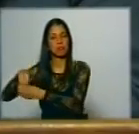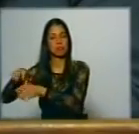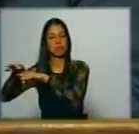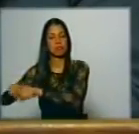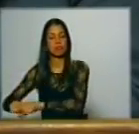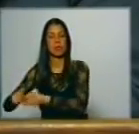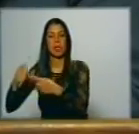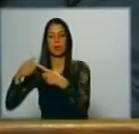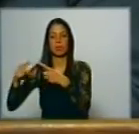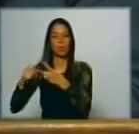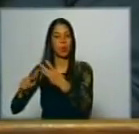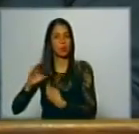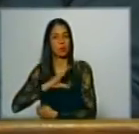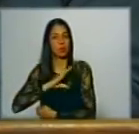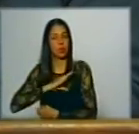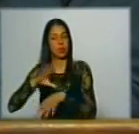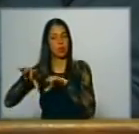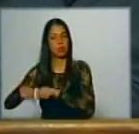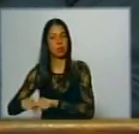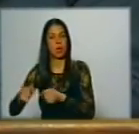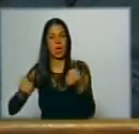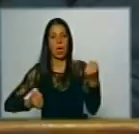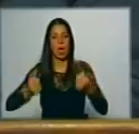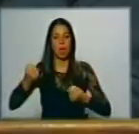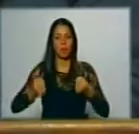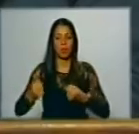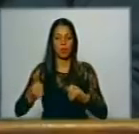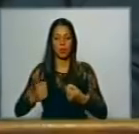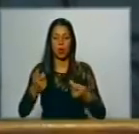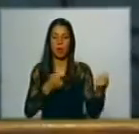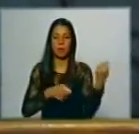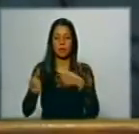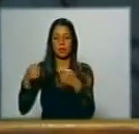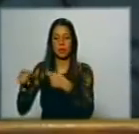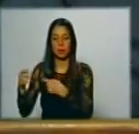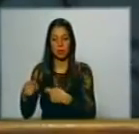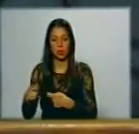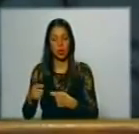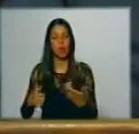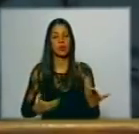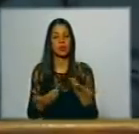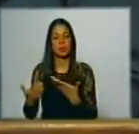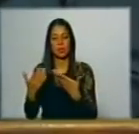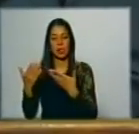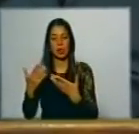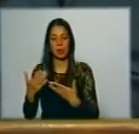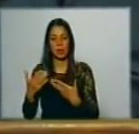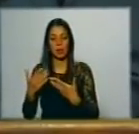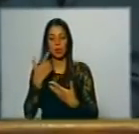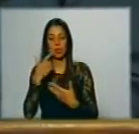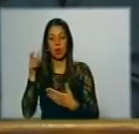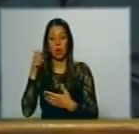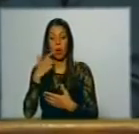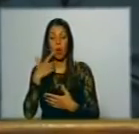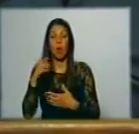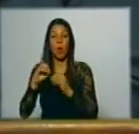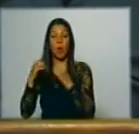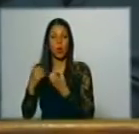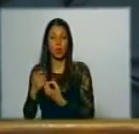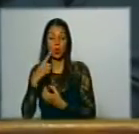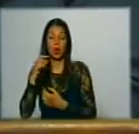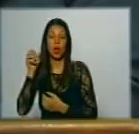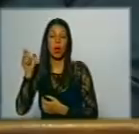bienes, instalaciones, transporte, distribución y servicios por parte del órgano o